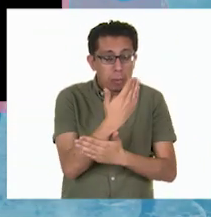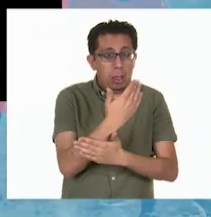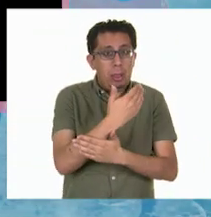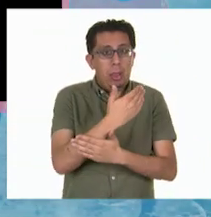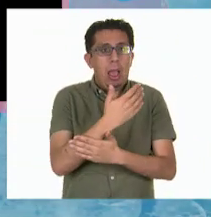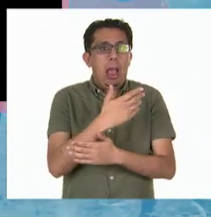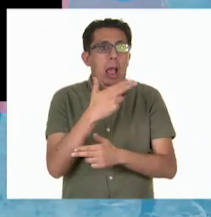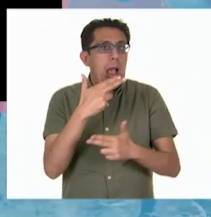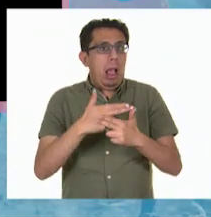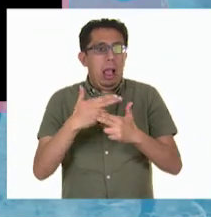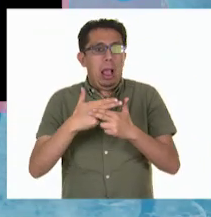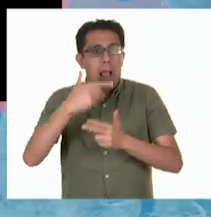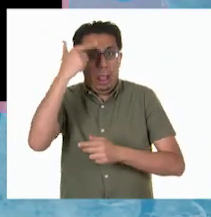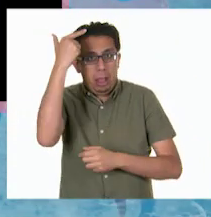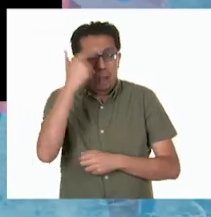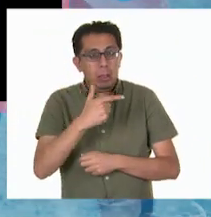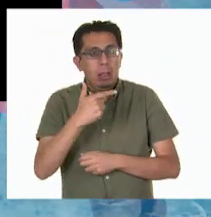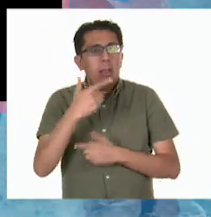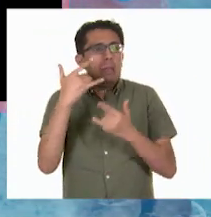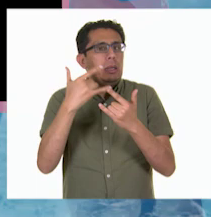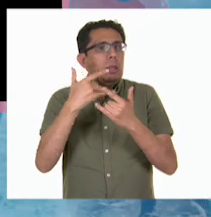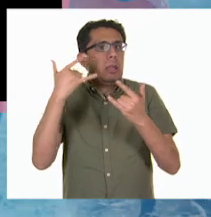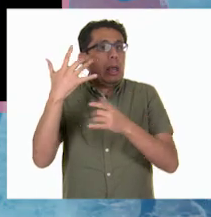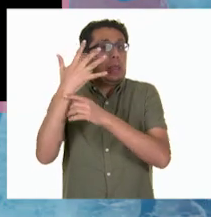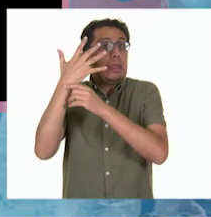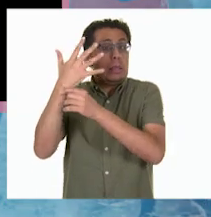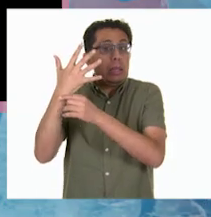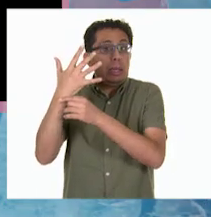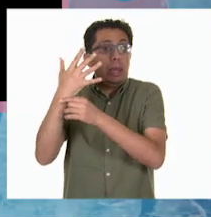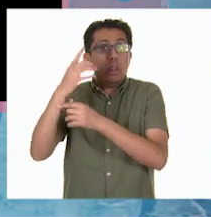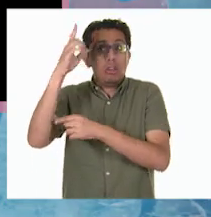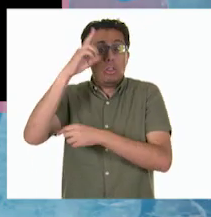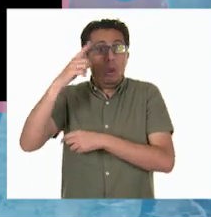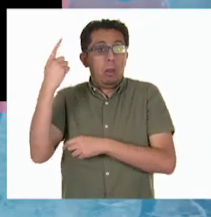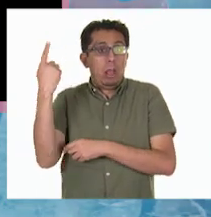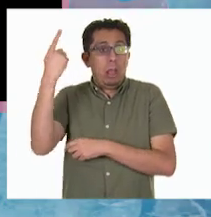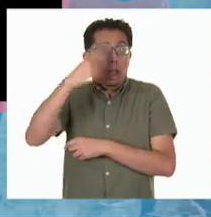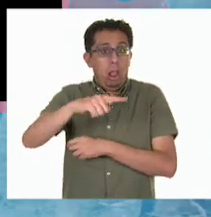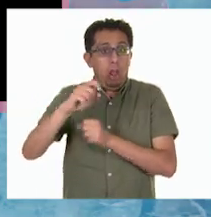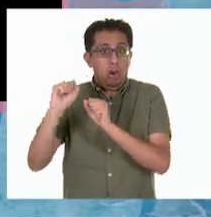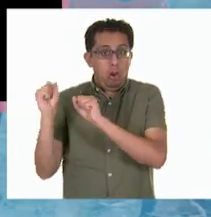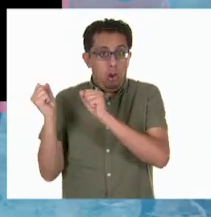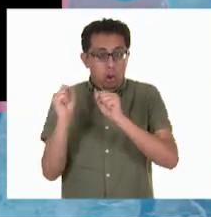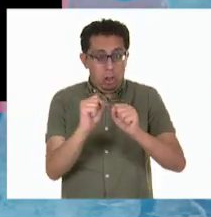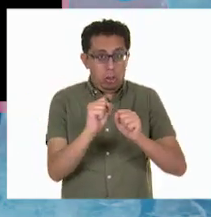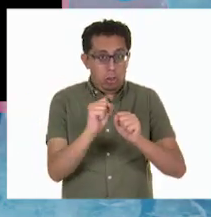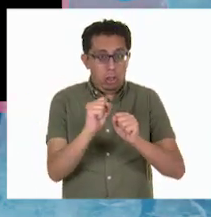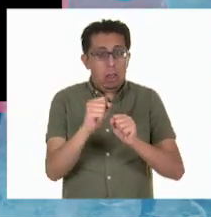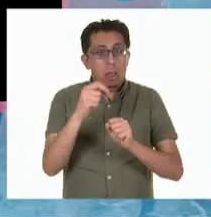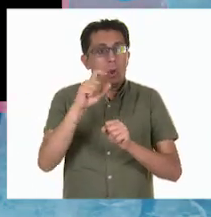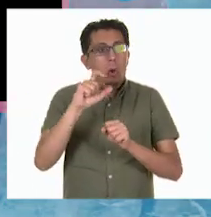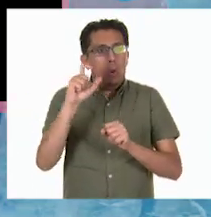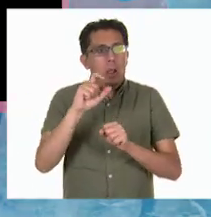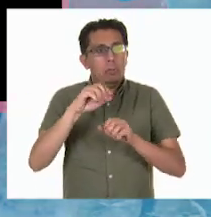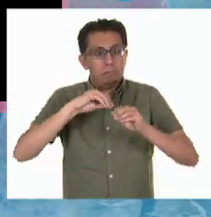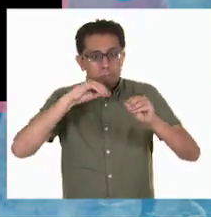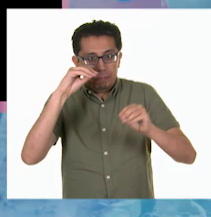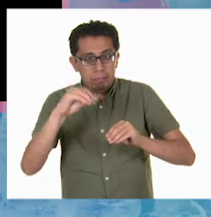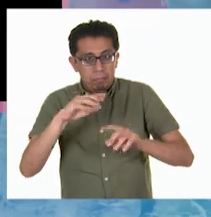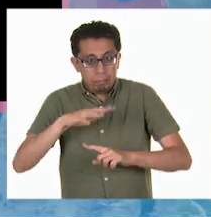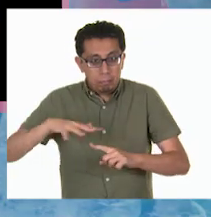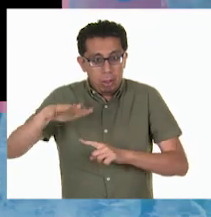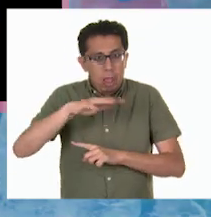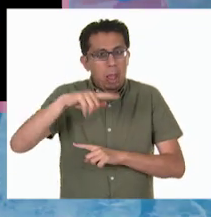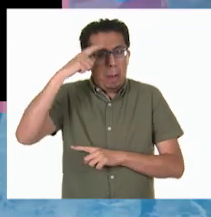La leyenda dice que Dios mandó a los corredores rarámuris cuando creó la tierra para que la probaran, para